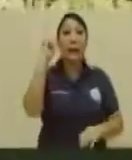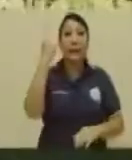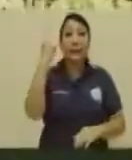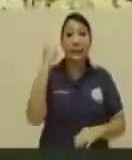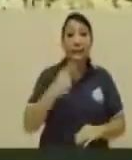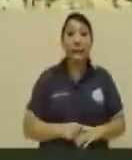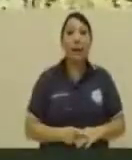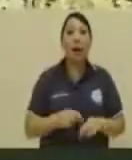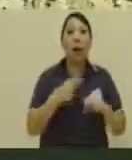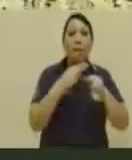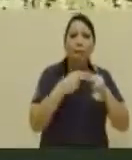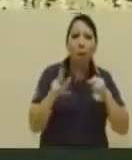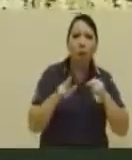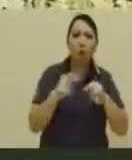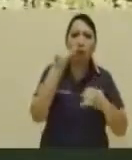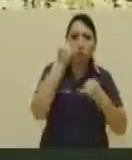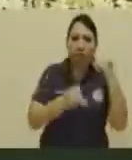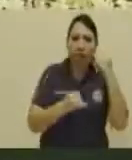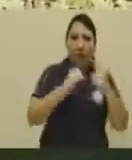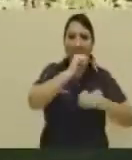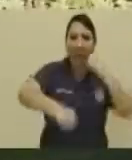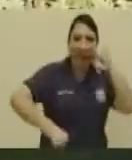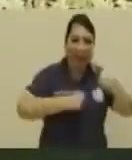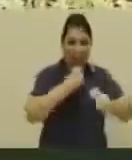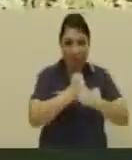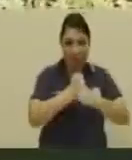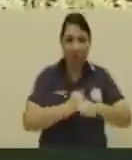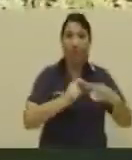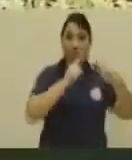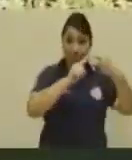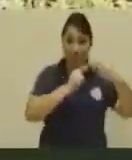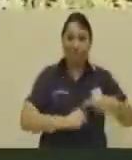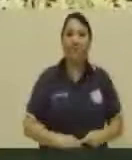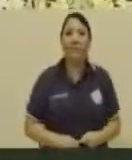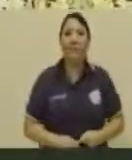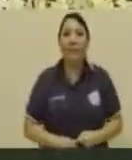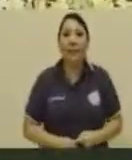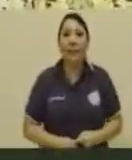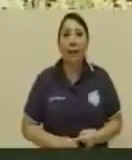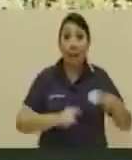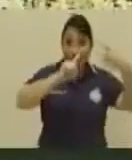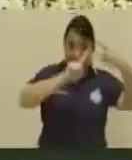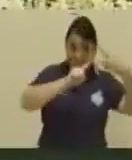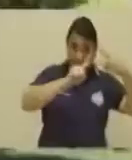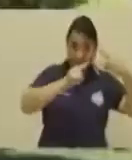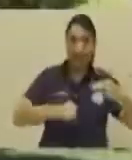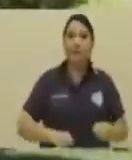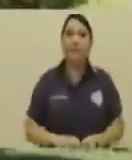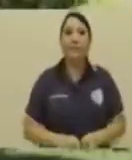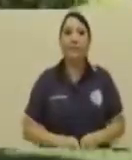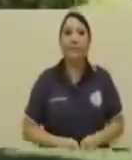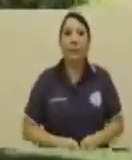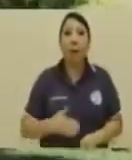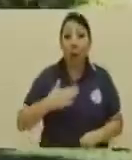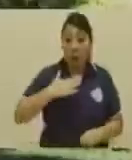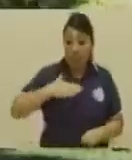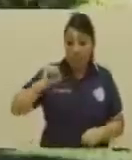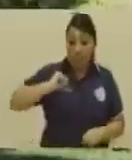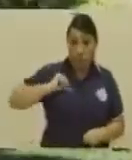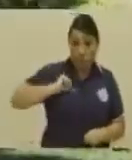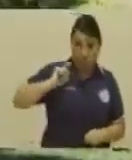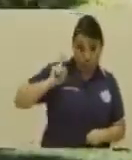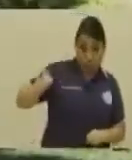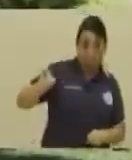repetirlo. La primera, pronto finalizaremos el año. La